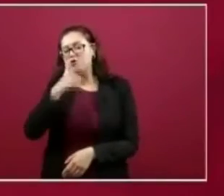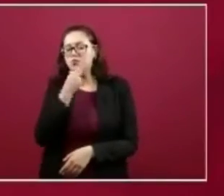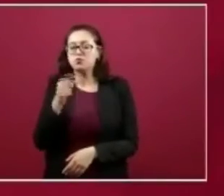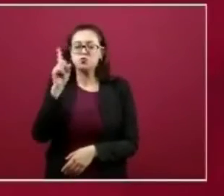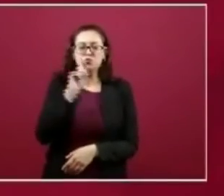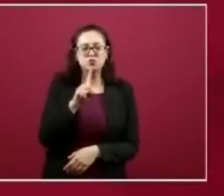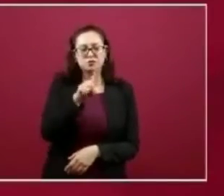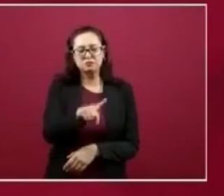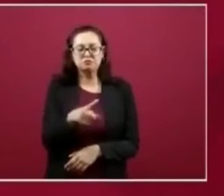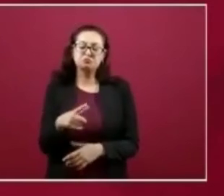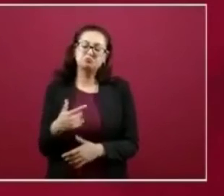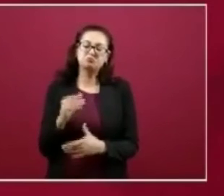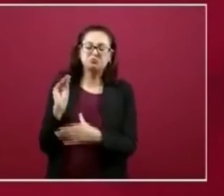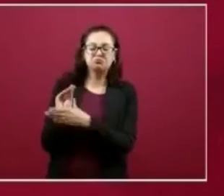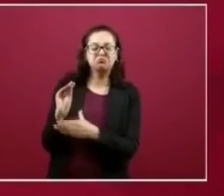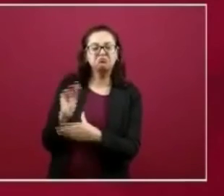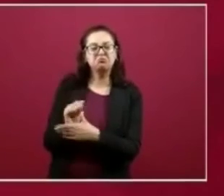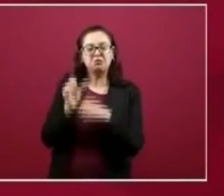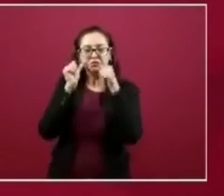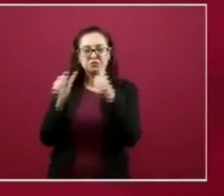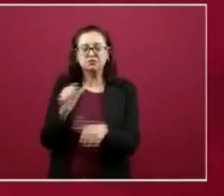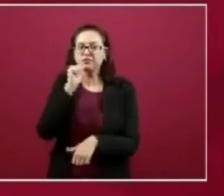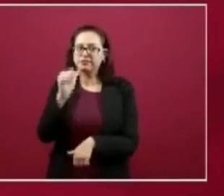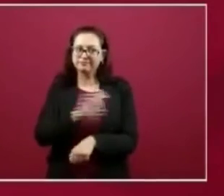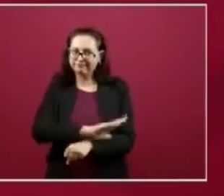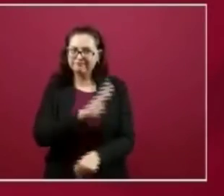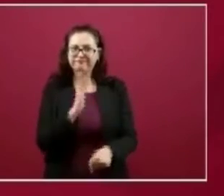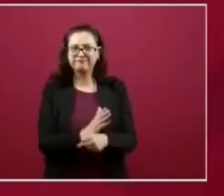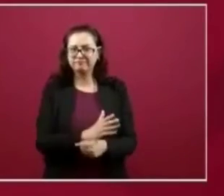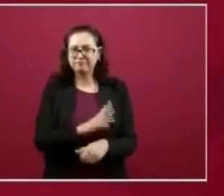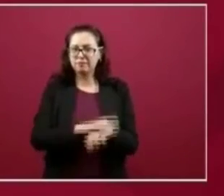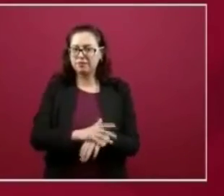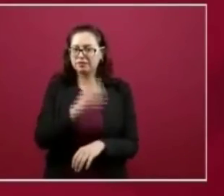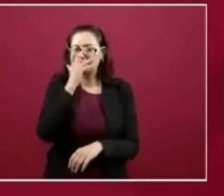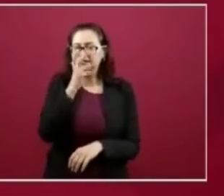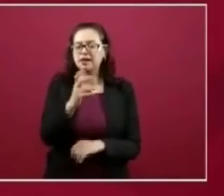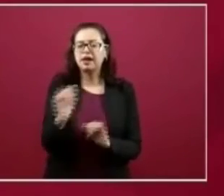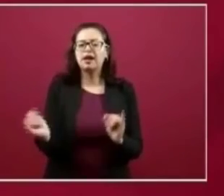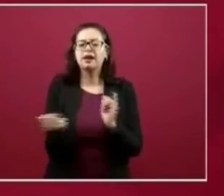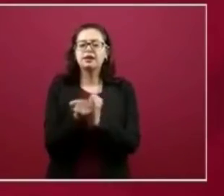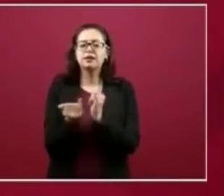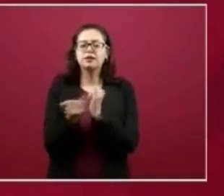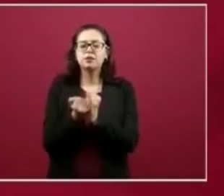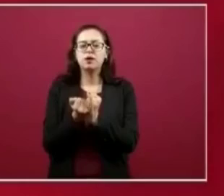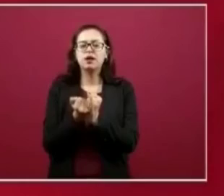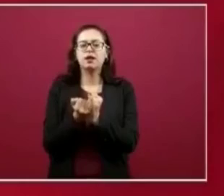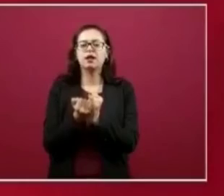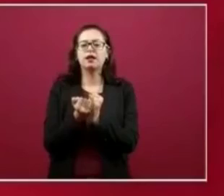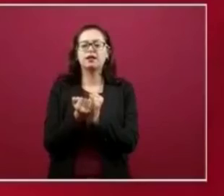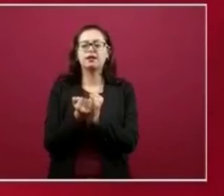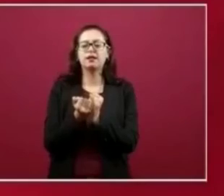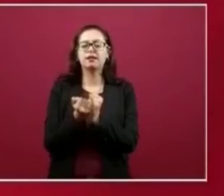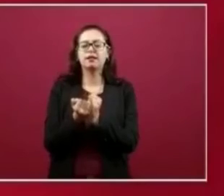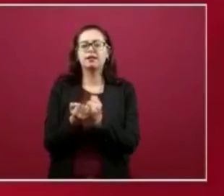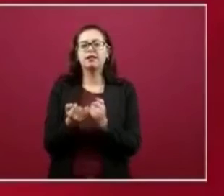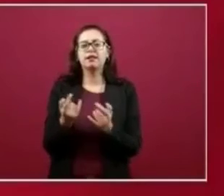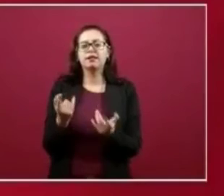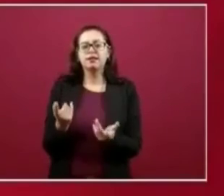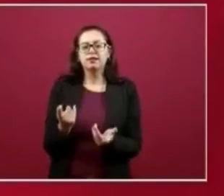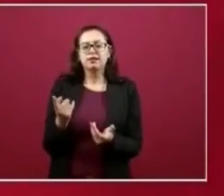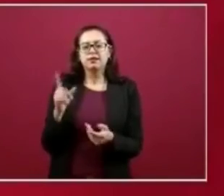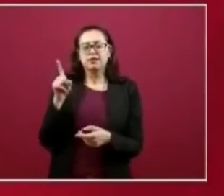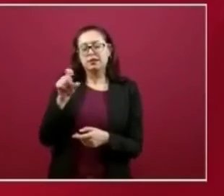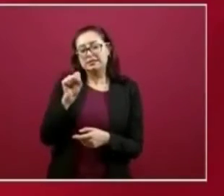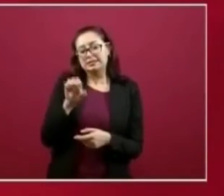que sean omisos o negligentes, y la adopción, el cumplimiento de una de las recomendaciones